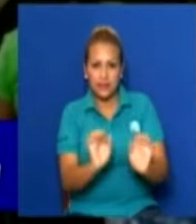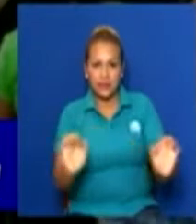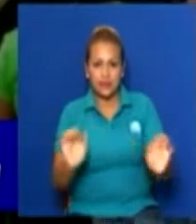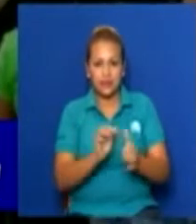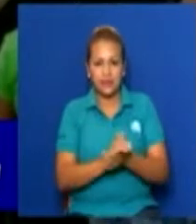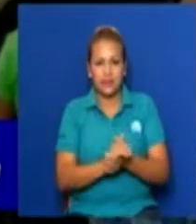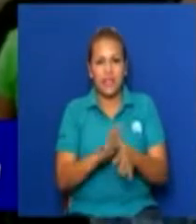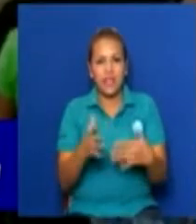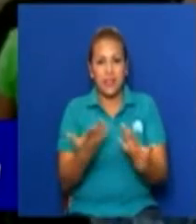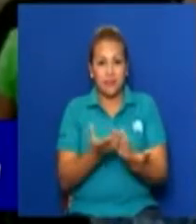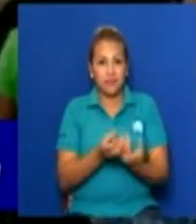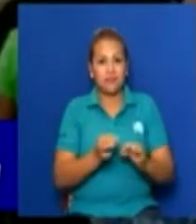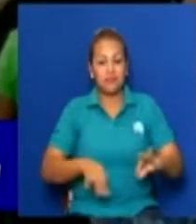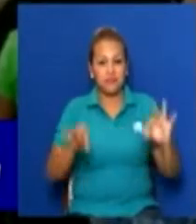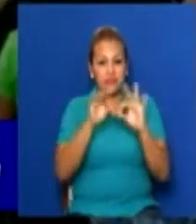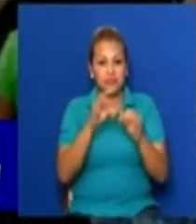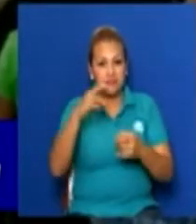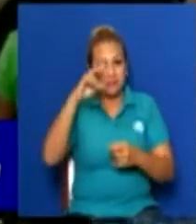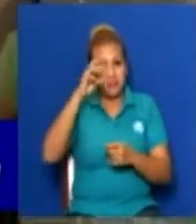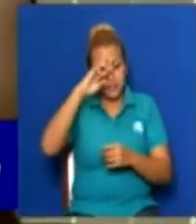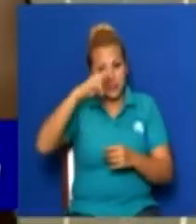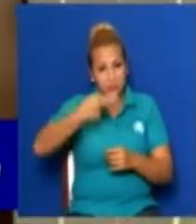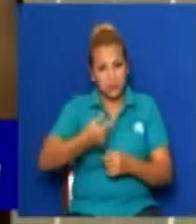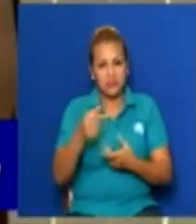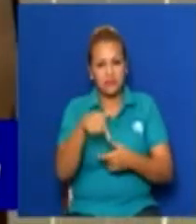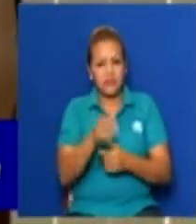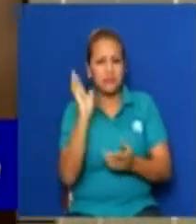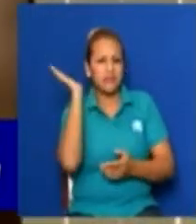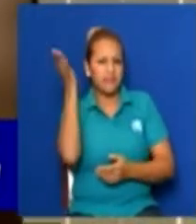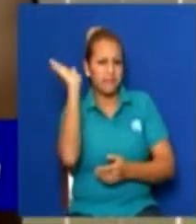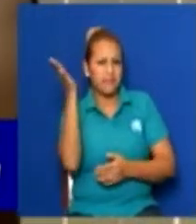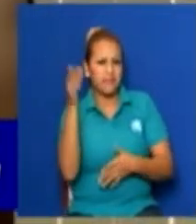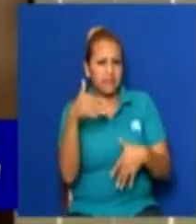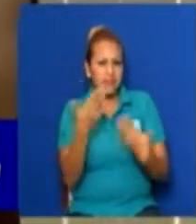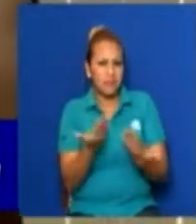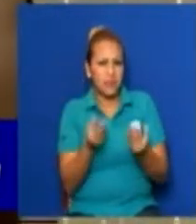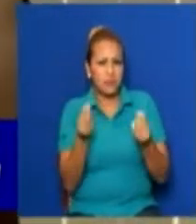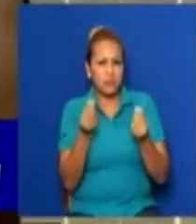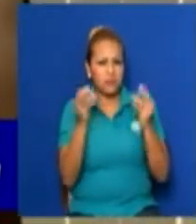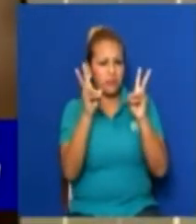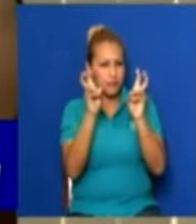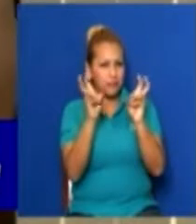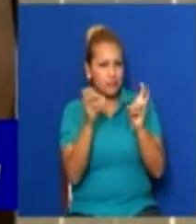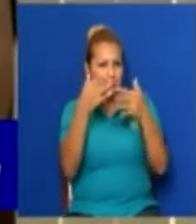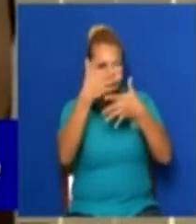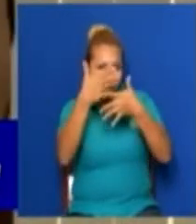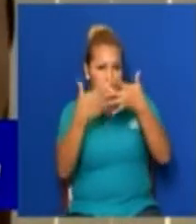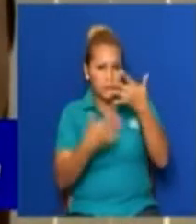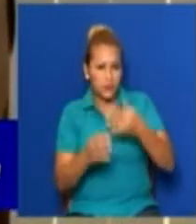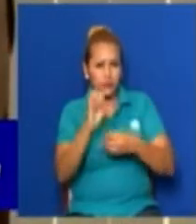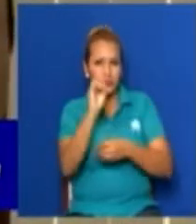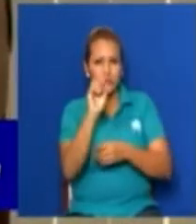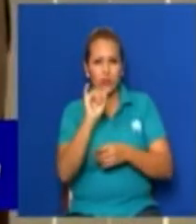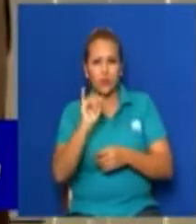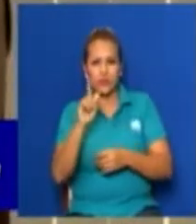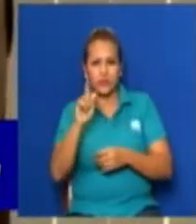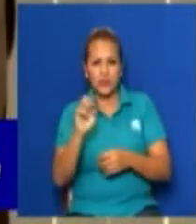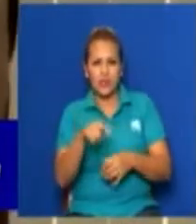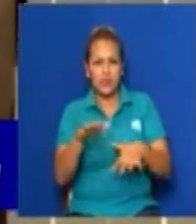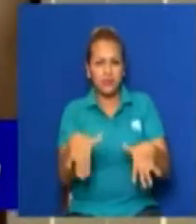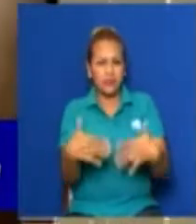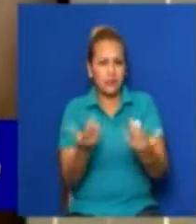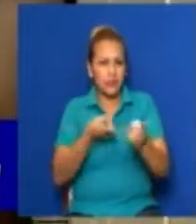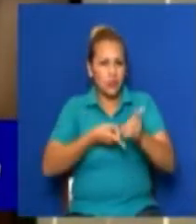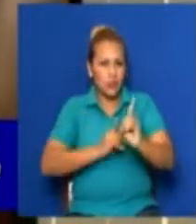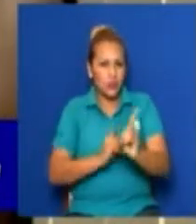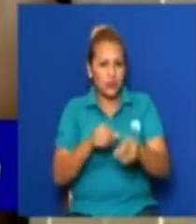OIT, quien expondrá contenidos y alcances del contenido 100 de la OIT sobre la igualdad de remuneración.